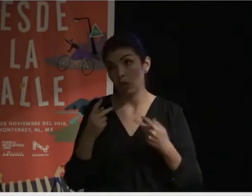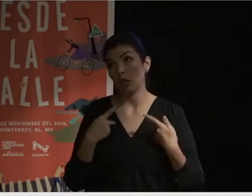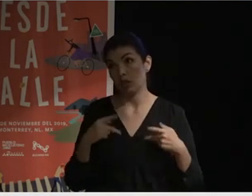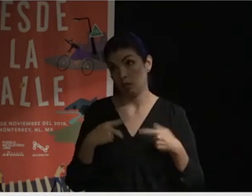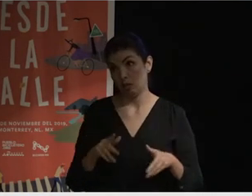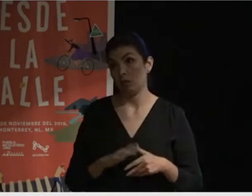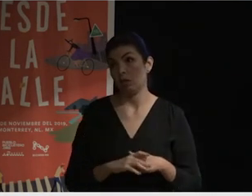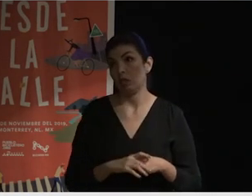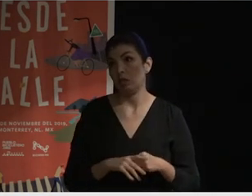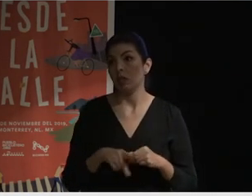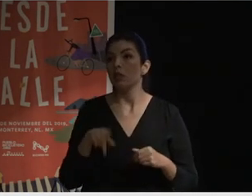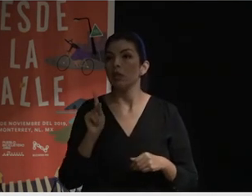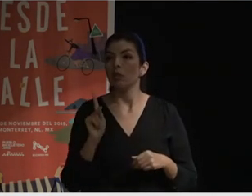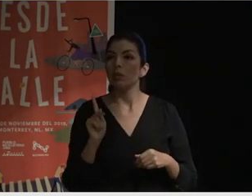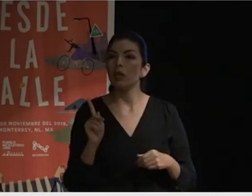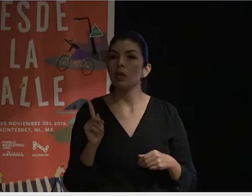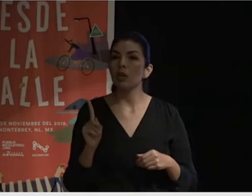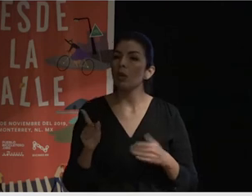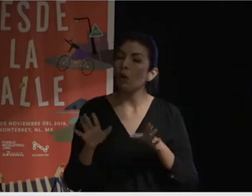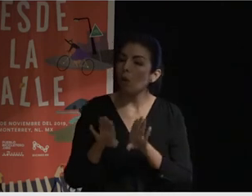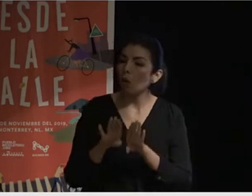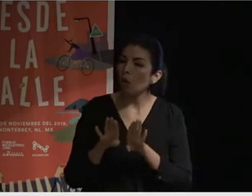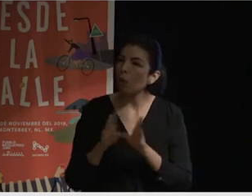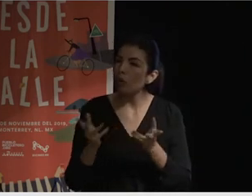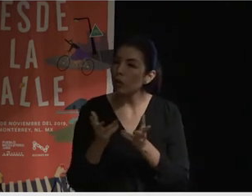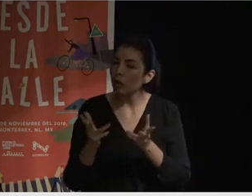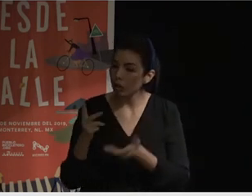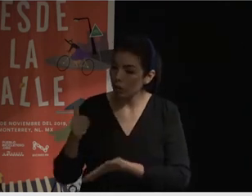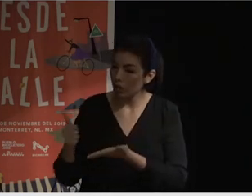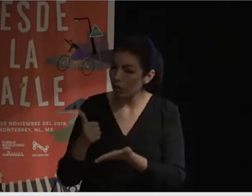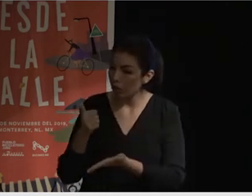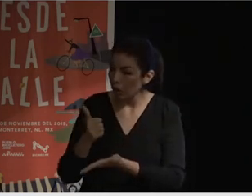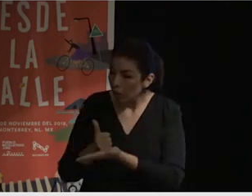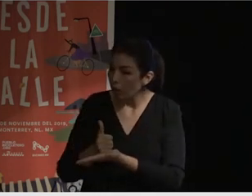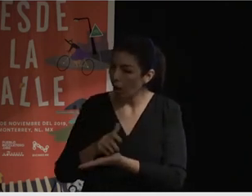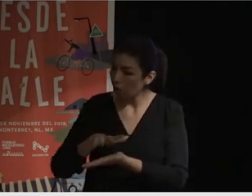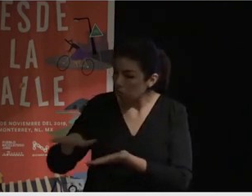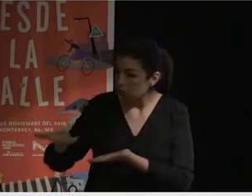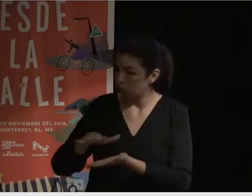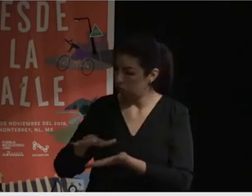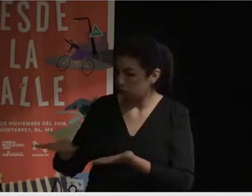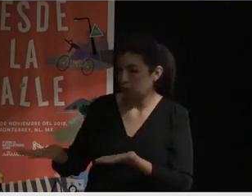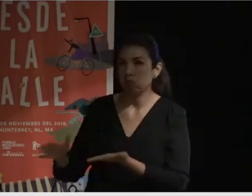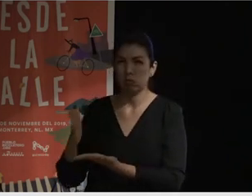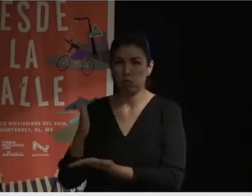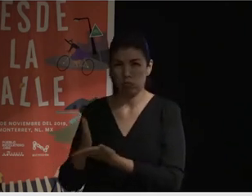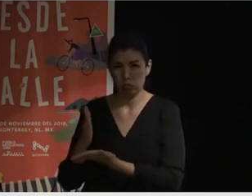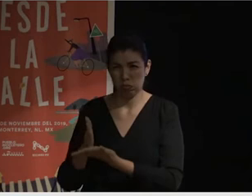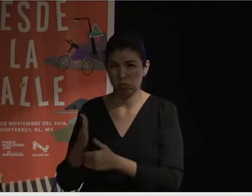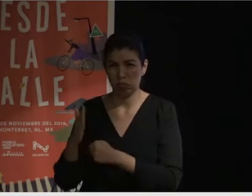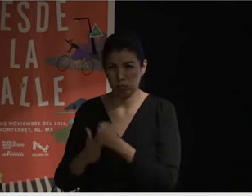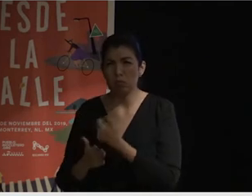yo ya les hablé de los fideicomisos de tierra, revisen el caso del fideicomiso de tierra de Puerto Rico, que además es un ejercicio de regularización